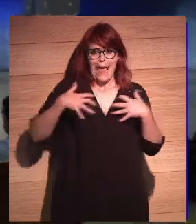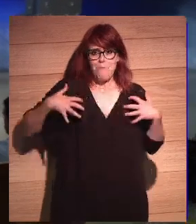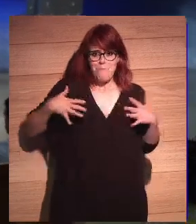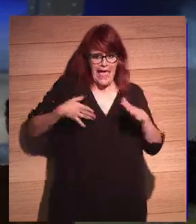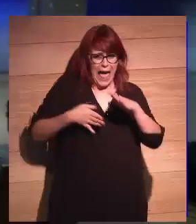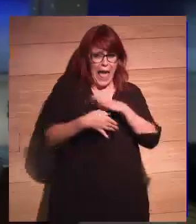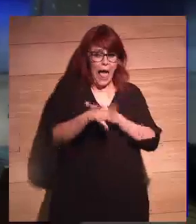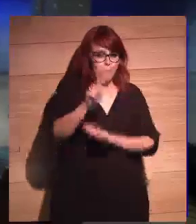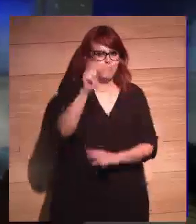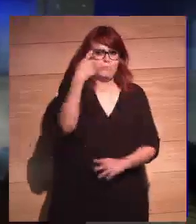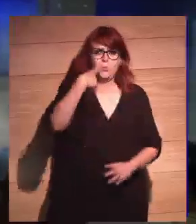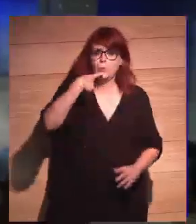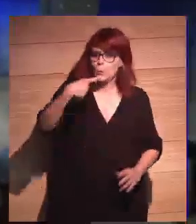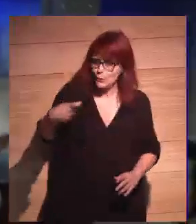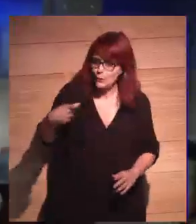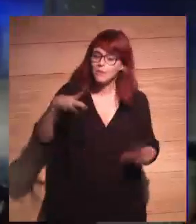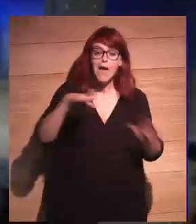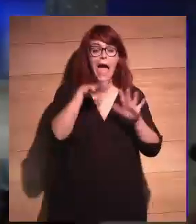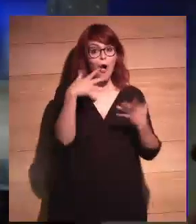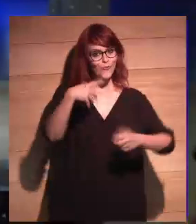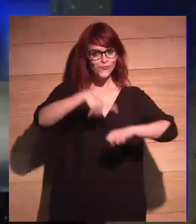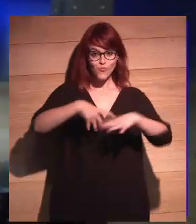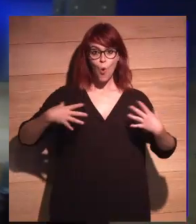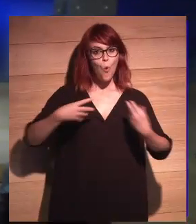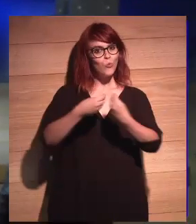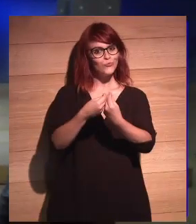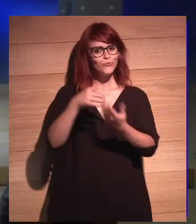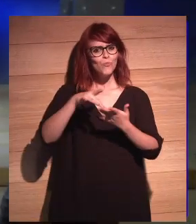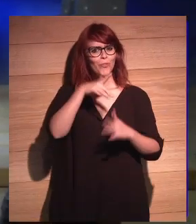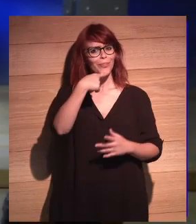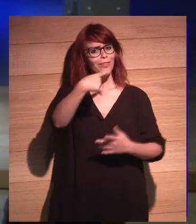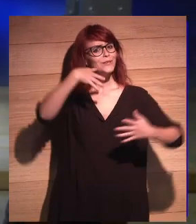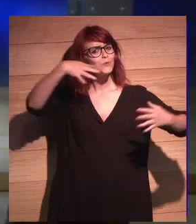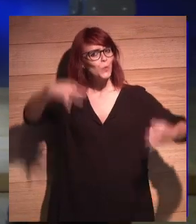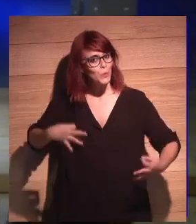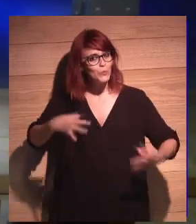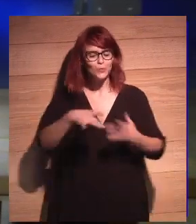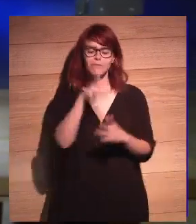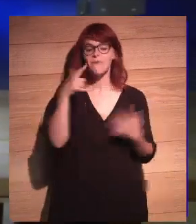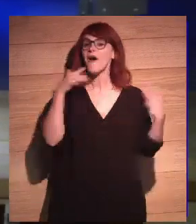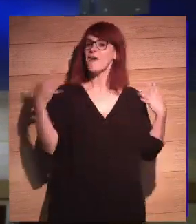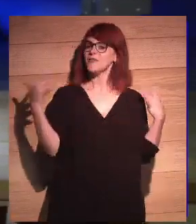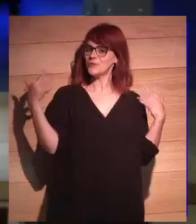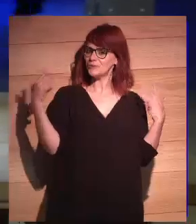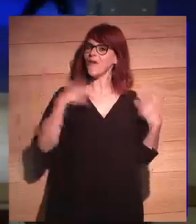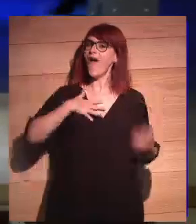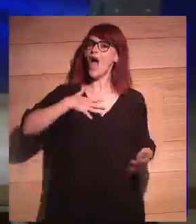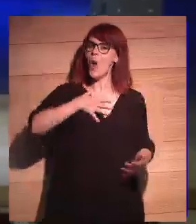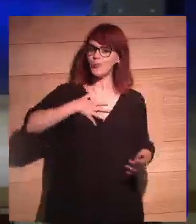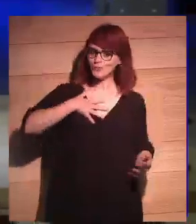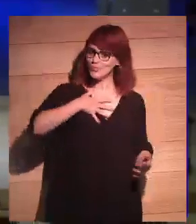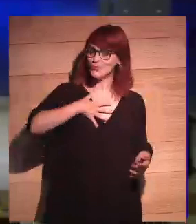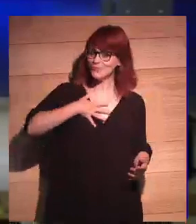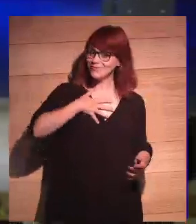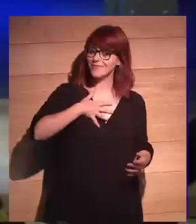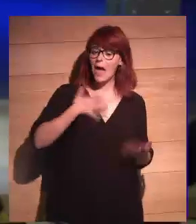este rato que vamos a pasar juntos, lo que sí que os puedo asegurar, que vamos a estar fresquitos, vamos a estar a gusto, y